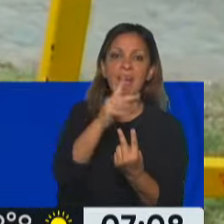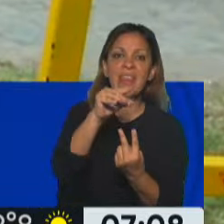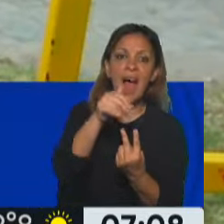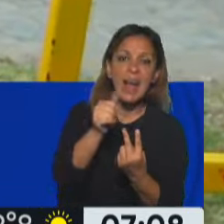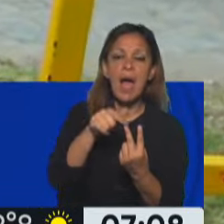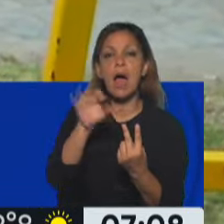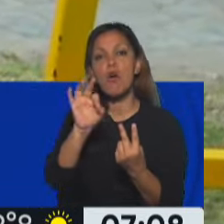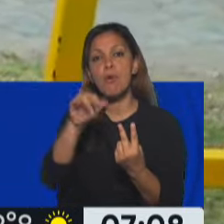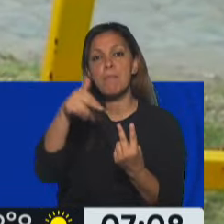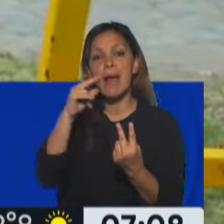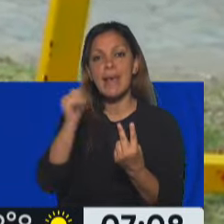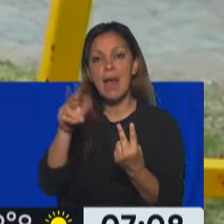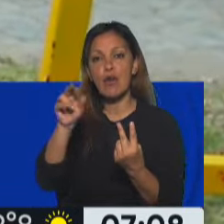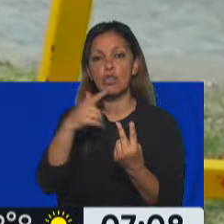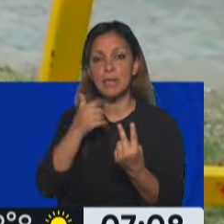aquí.